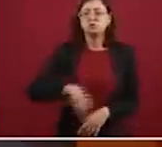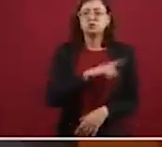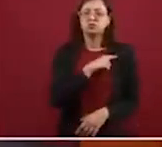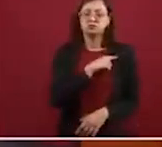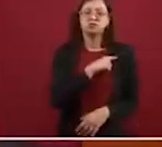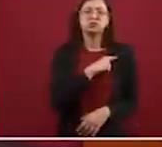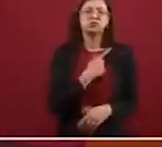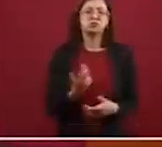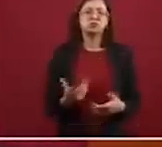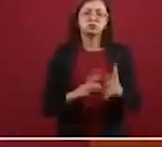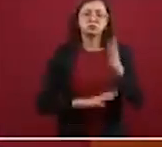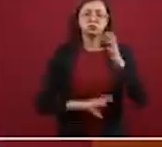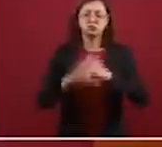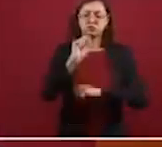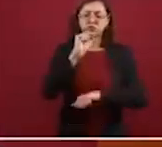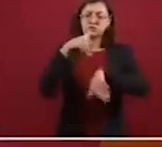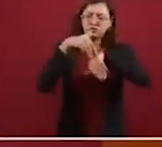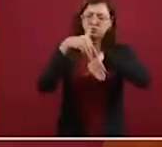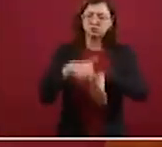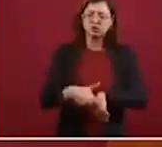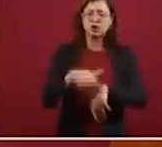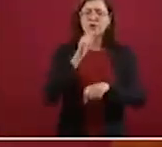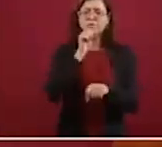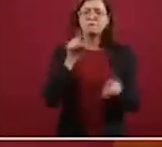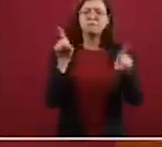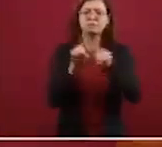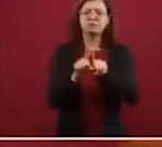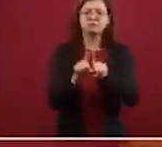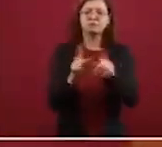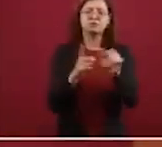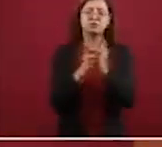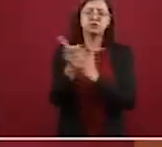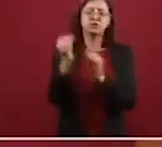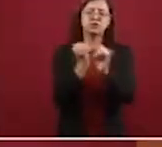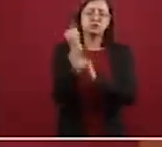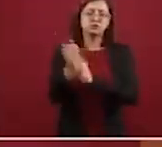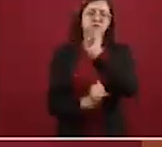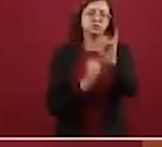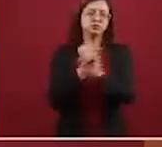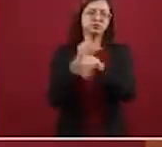conformidad con nuestra constitución y de conformidad con el derecho internacional